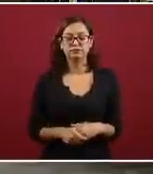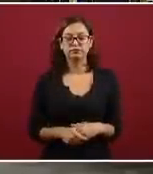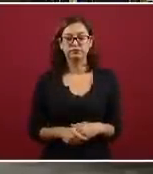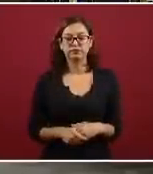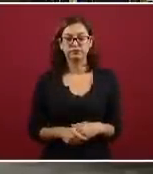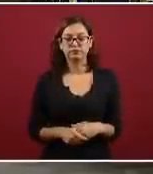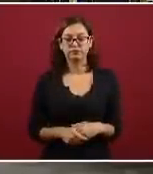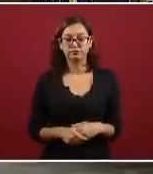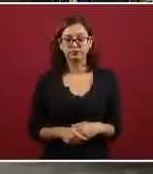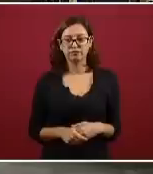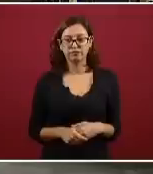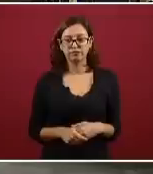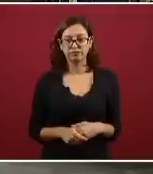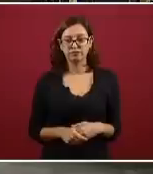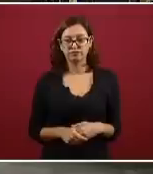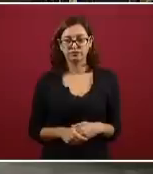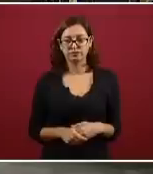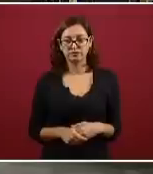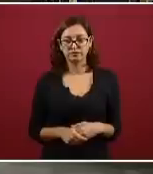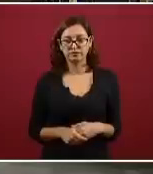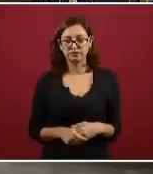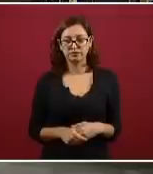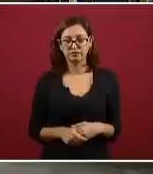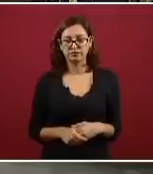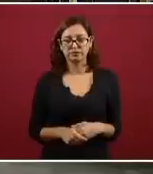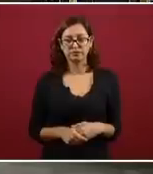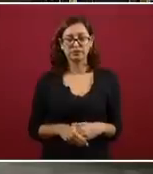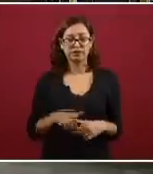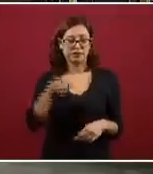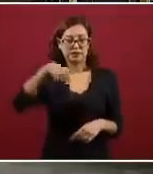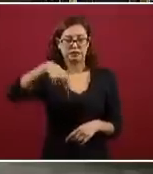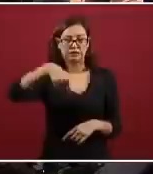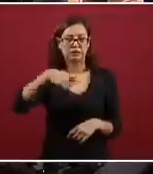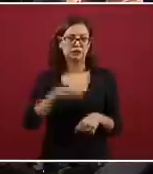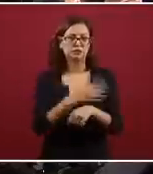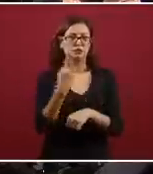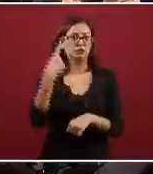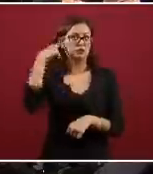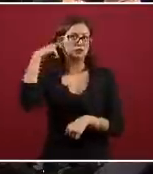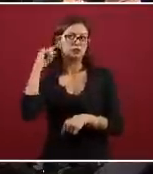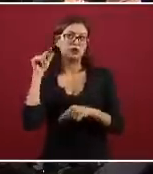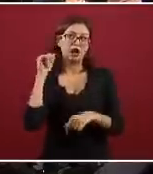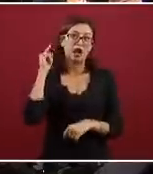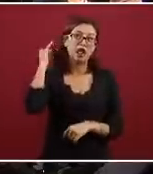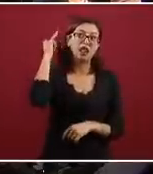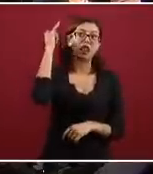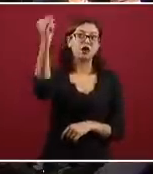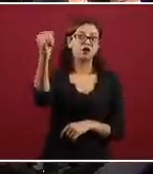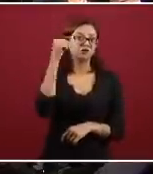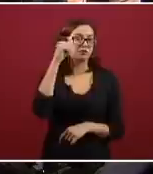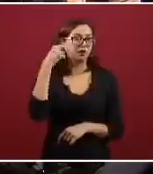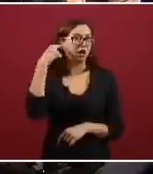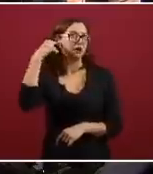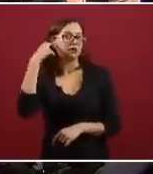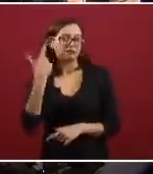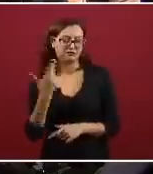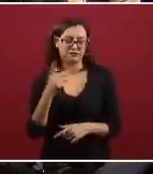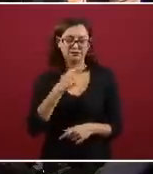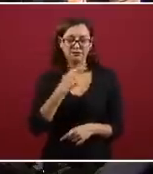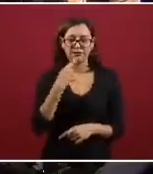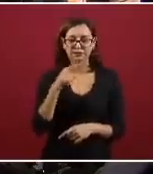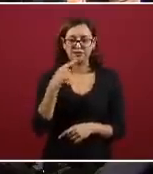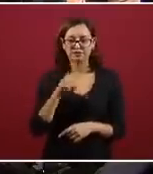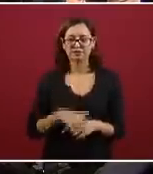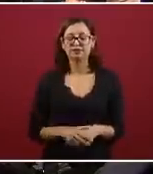Acá, que si no se quejan, que no. Audio, ¿cómo es que dicen? Gracias. Fernando